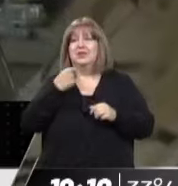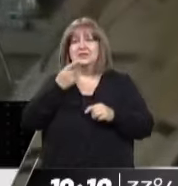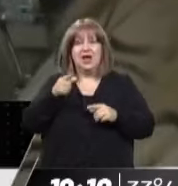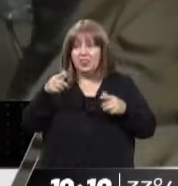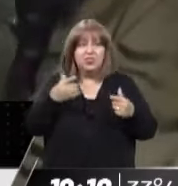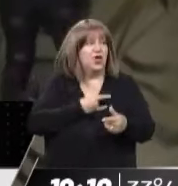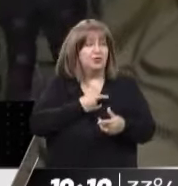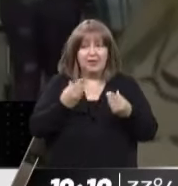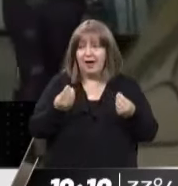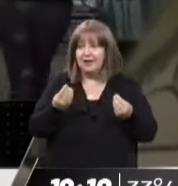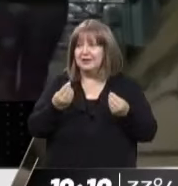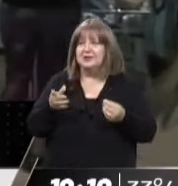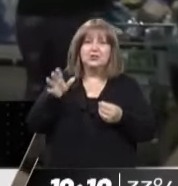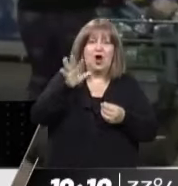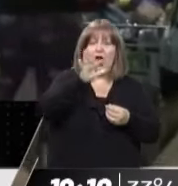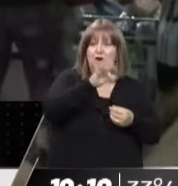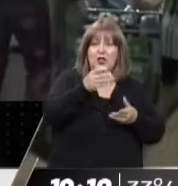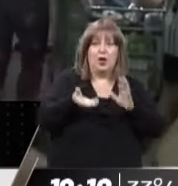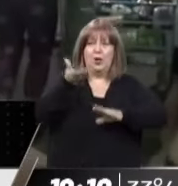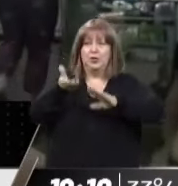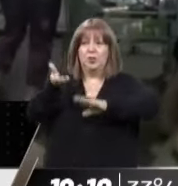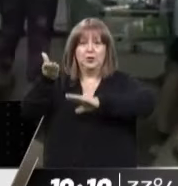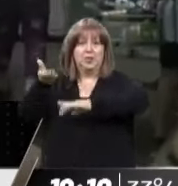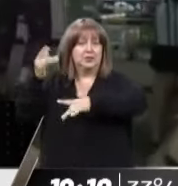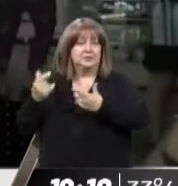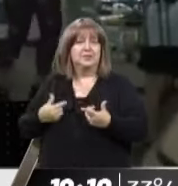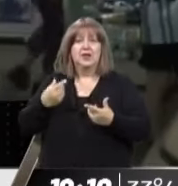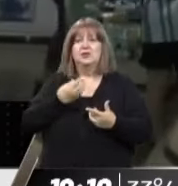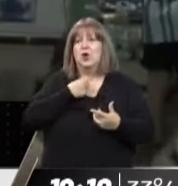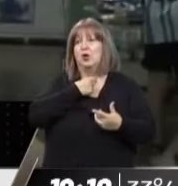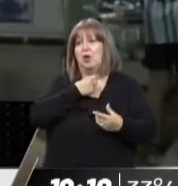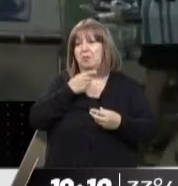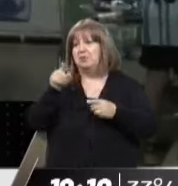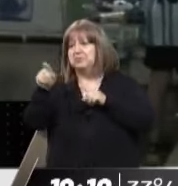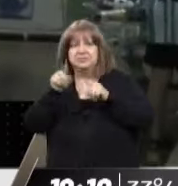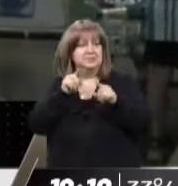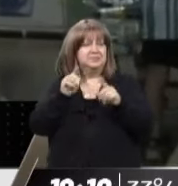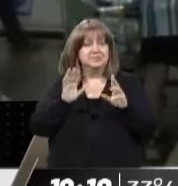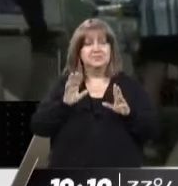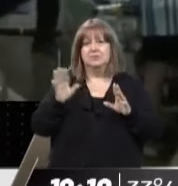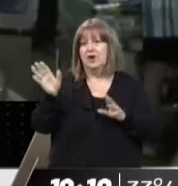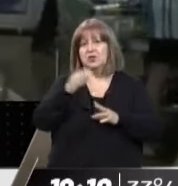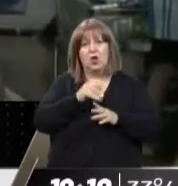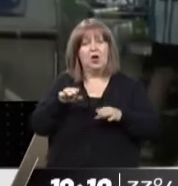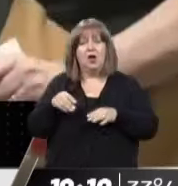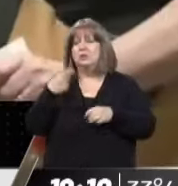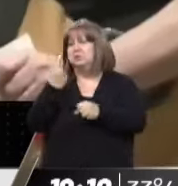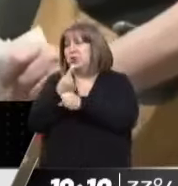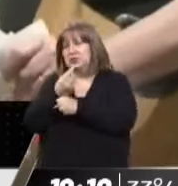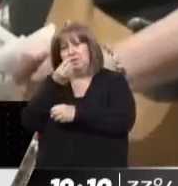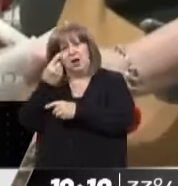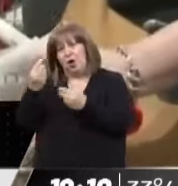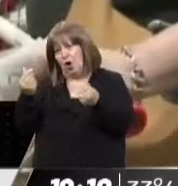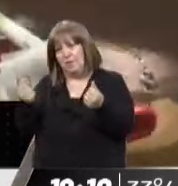Acá en realidad no hemos venido a buscar esos artículos en particular. Hemos venido a buscar unas cositas que nos faltaban nada más, pero en todos lados está incomparable.